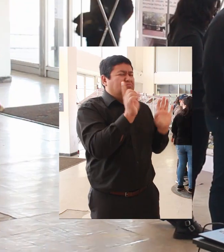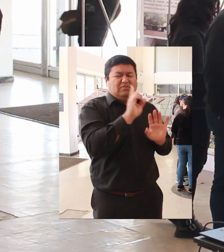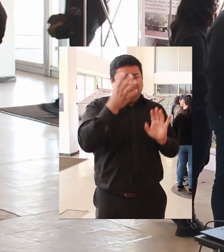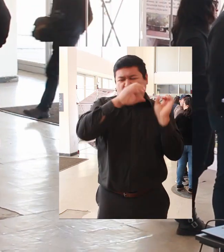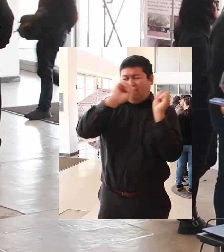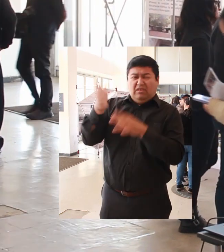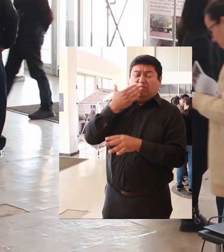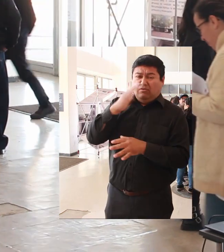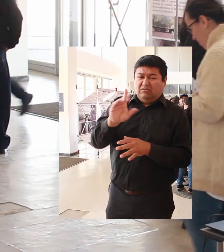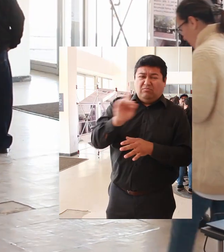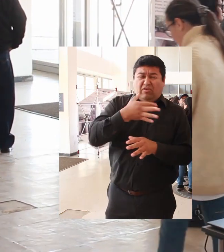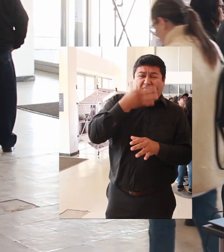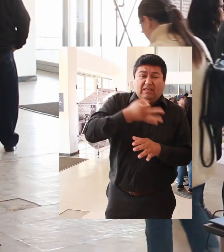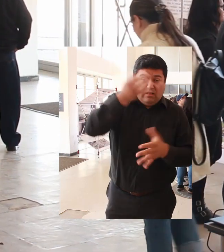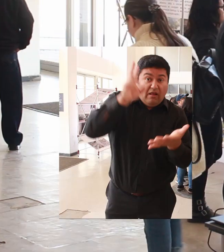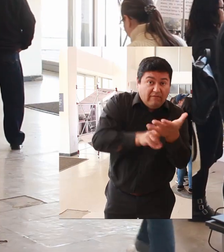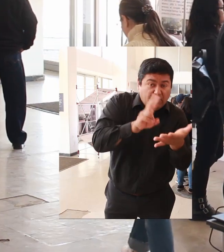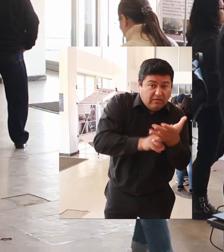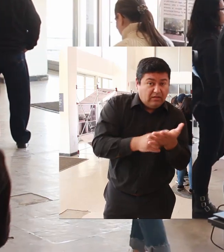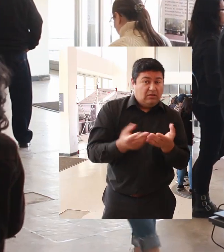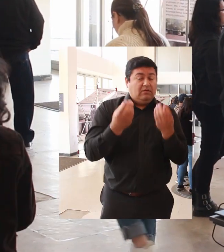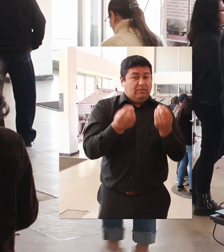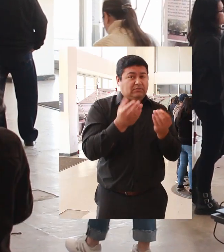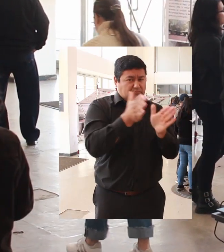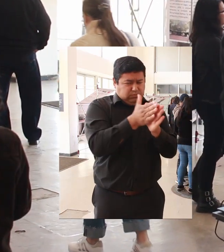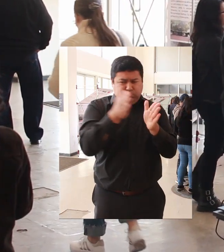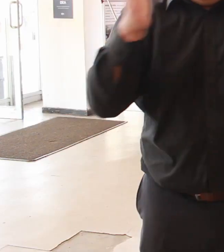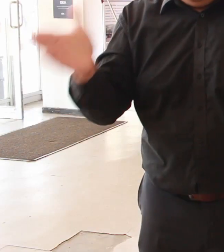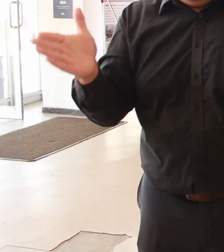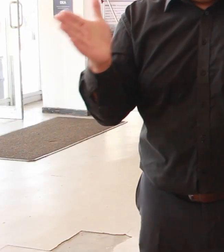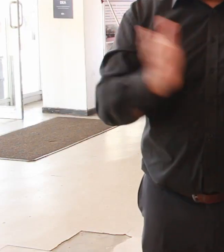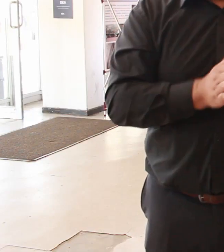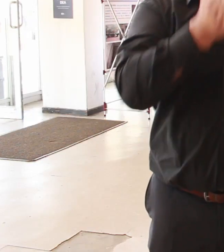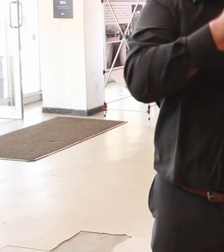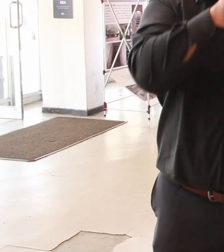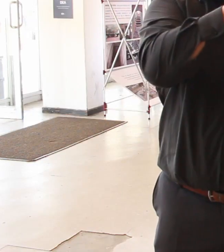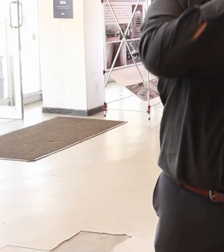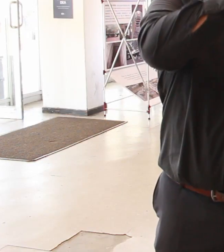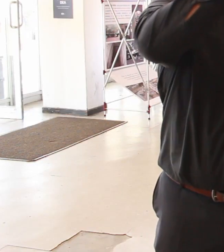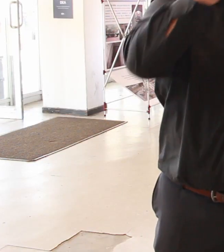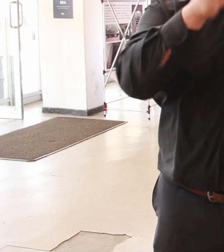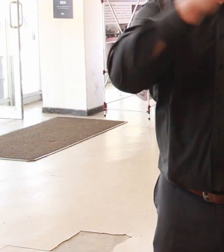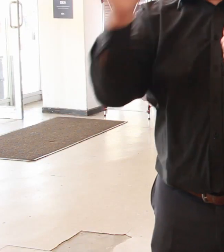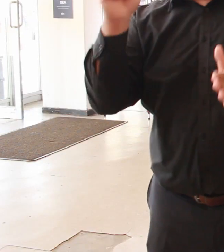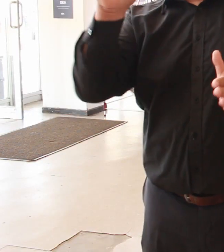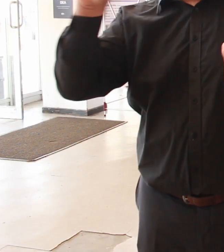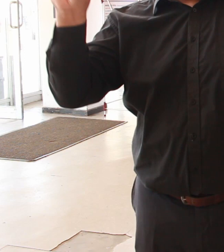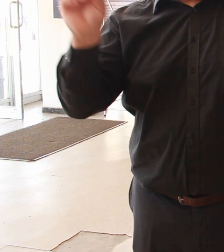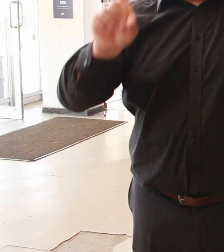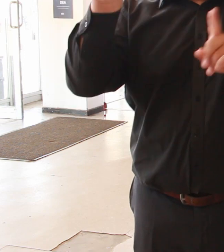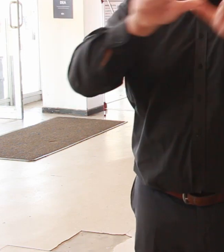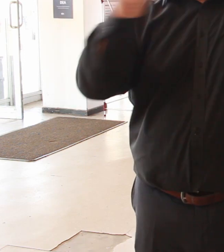hechos que no cuentan la realidad de lo acontecido en este periodo, ¿ya? En este periodo donde los opositores al régimen de